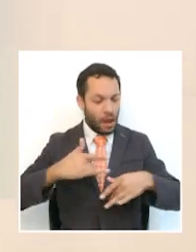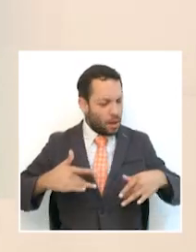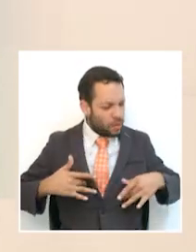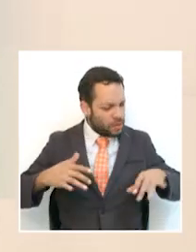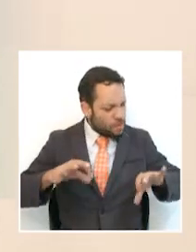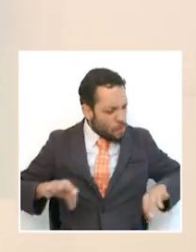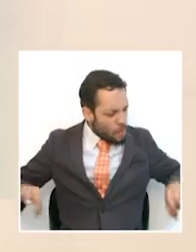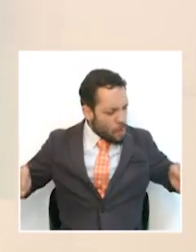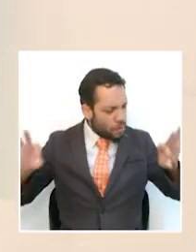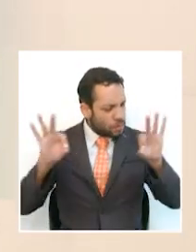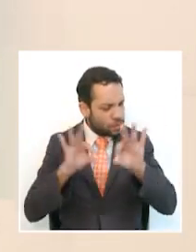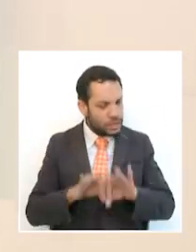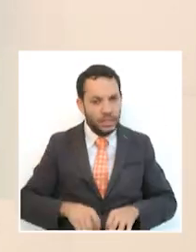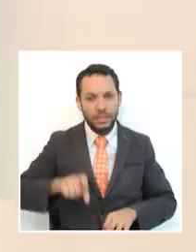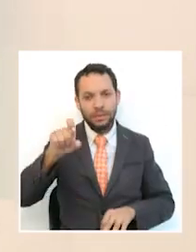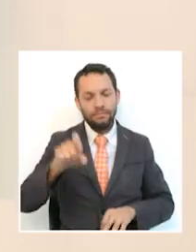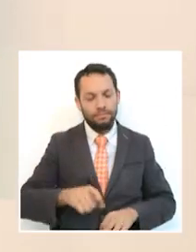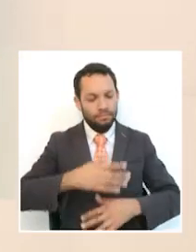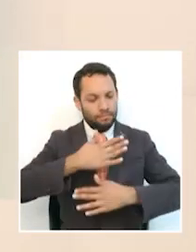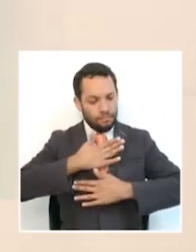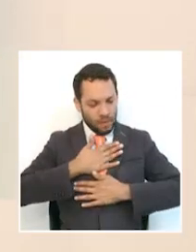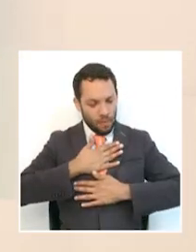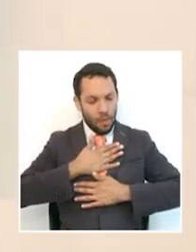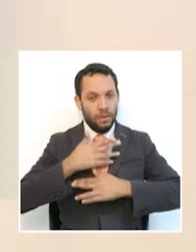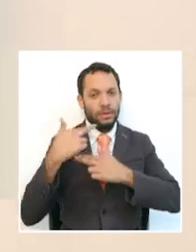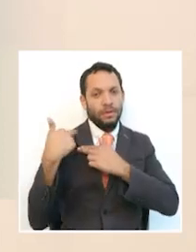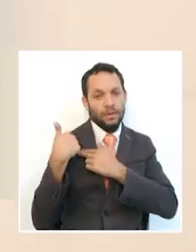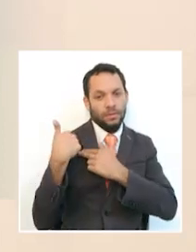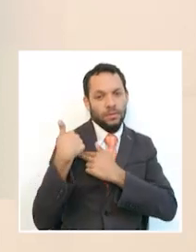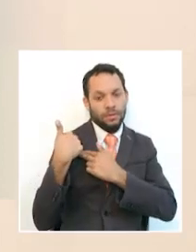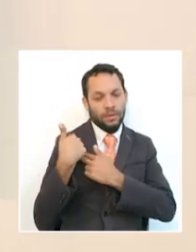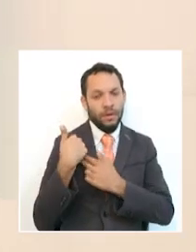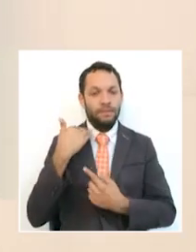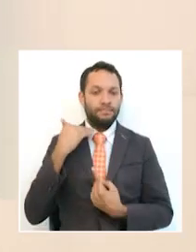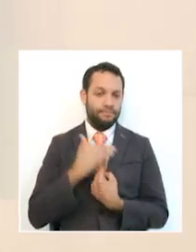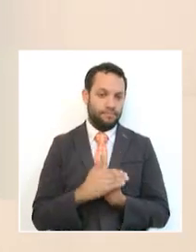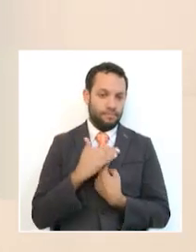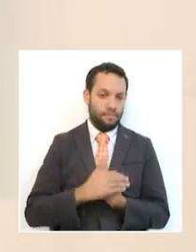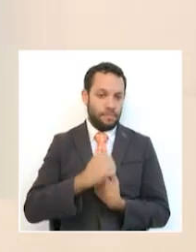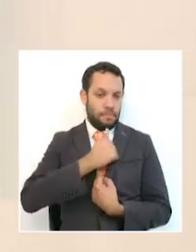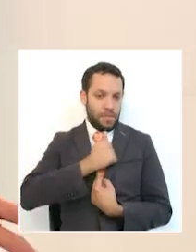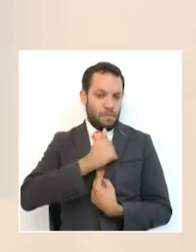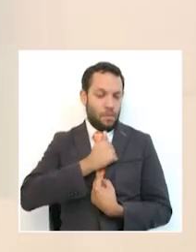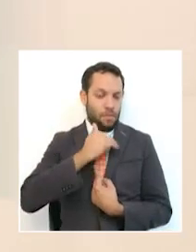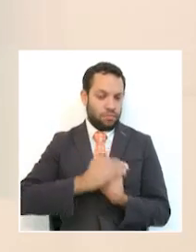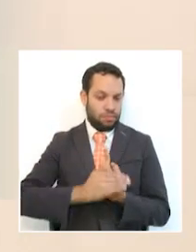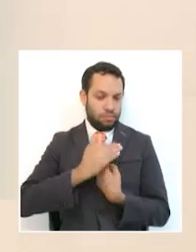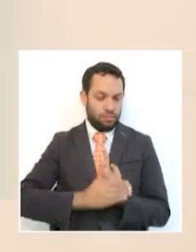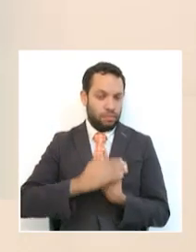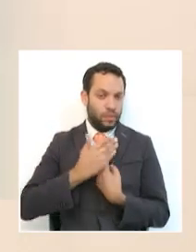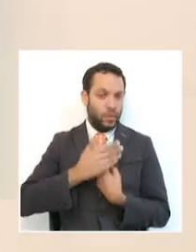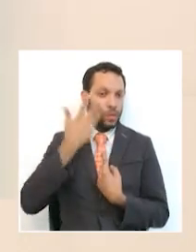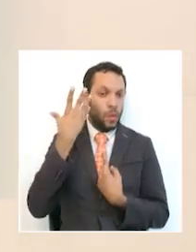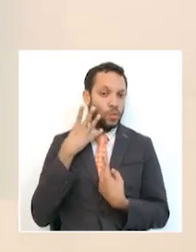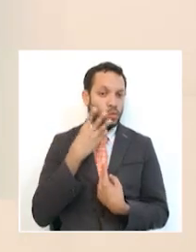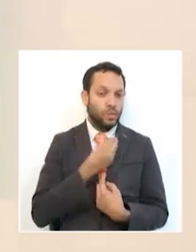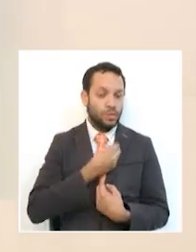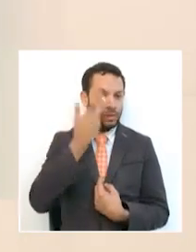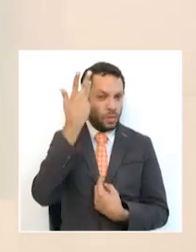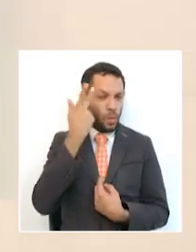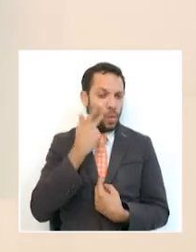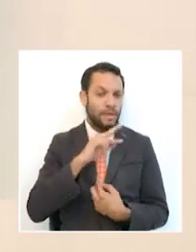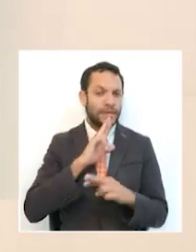más importante que usted tiene y que es responsabilidad suya cuidar de ella a diario estamos aquí para responder dudas para